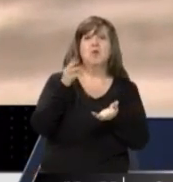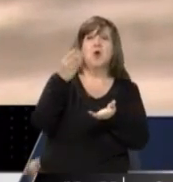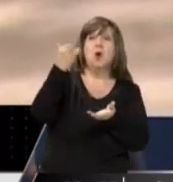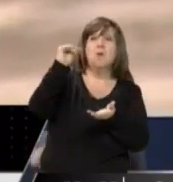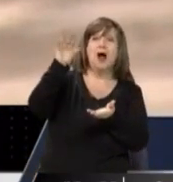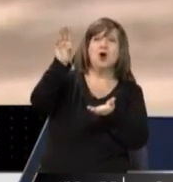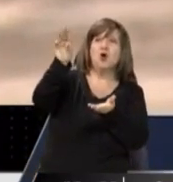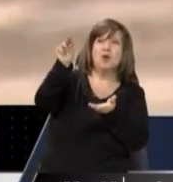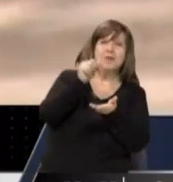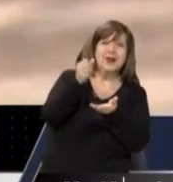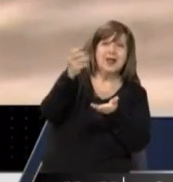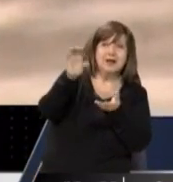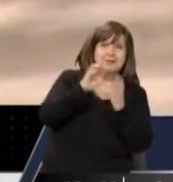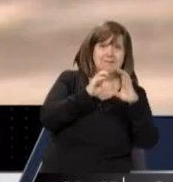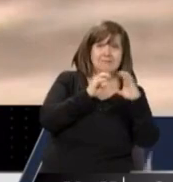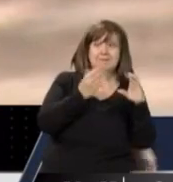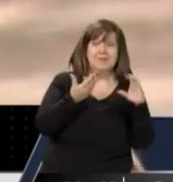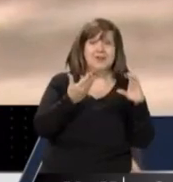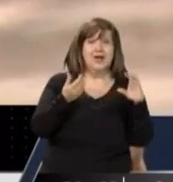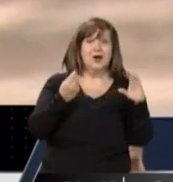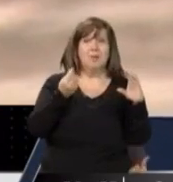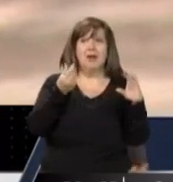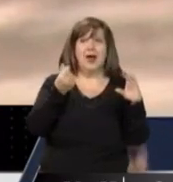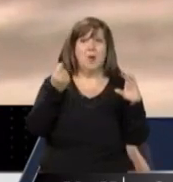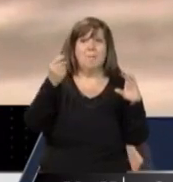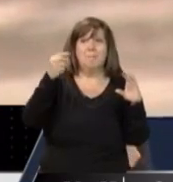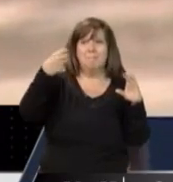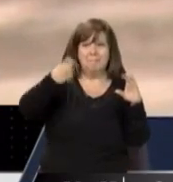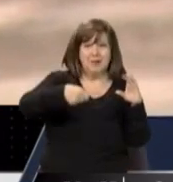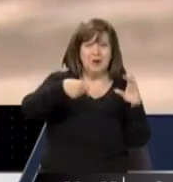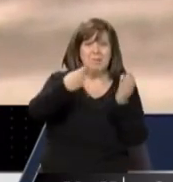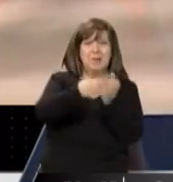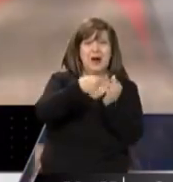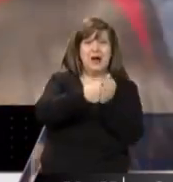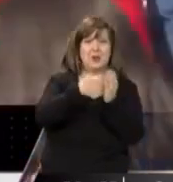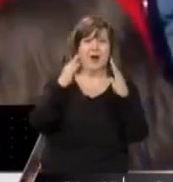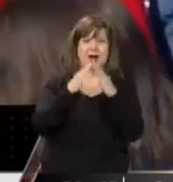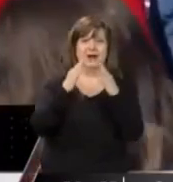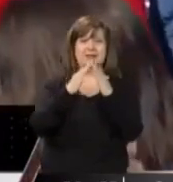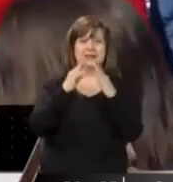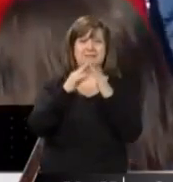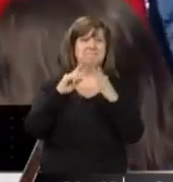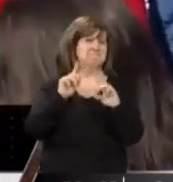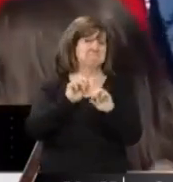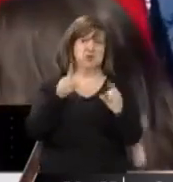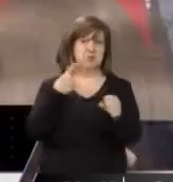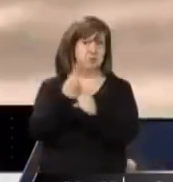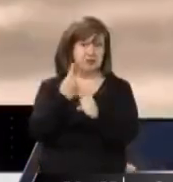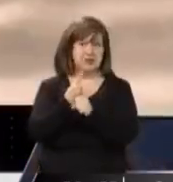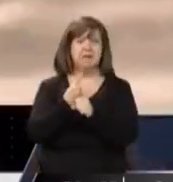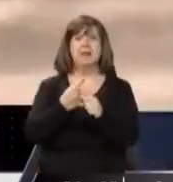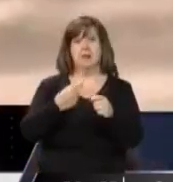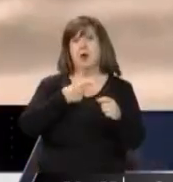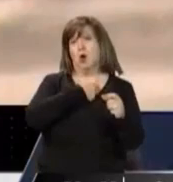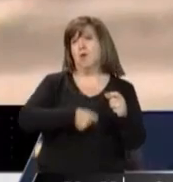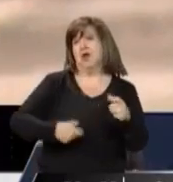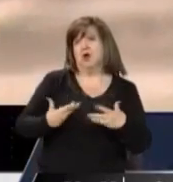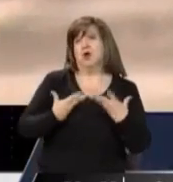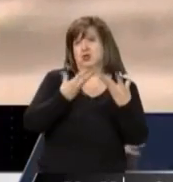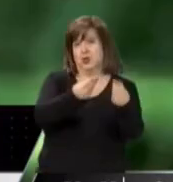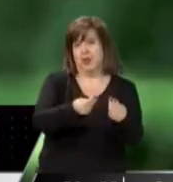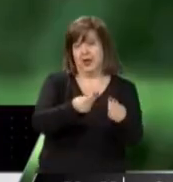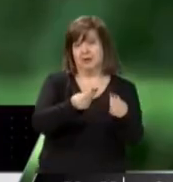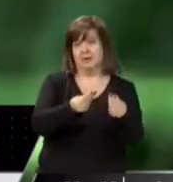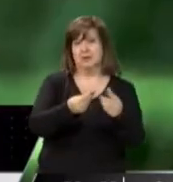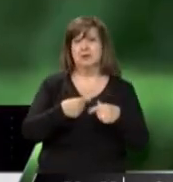bancario para comprar una casa necesitan que el estado esté presente y los ayude a acceder a una casa el mandatario además apuntó directamente